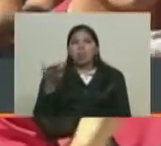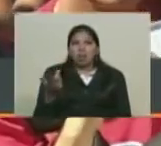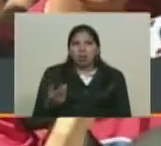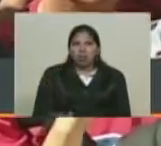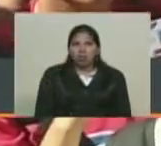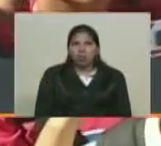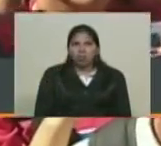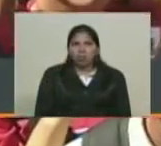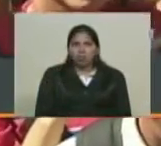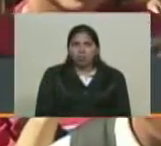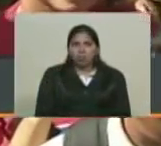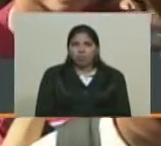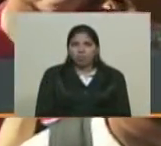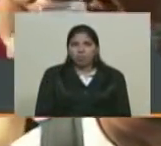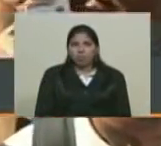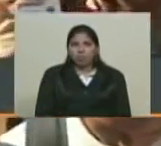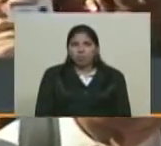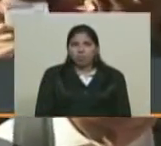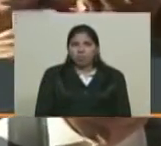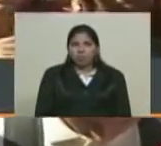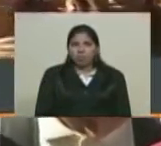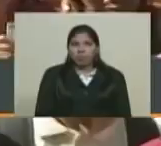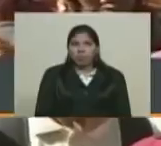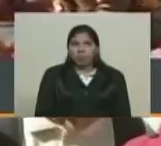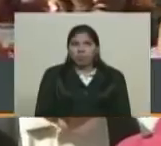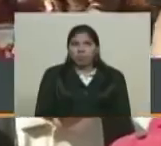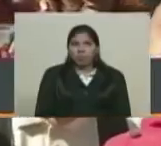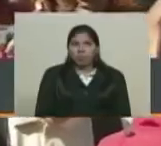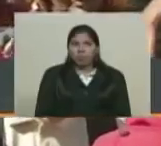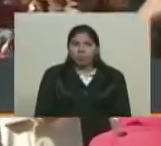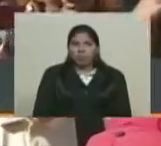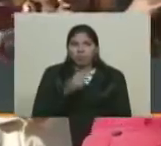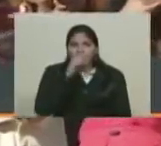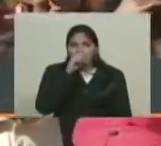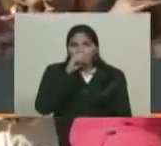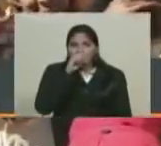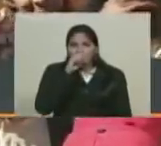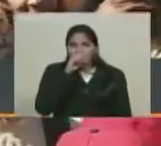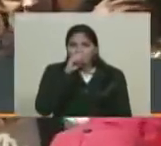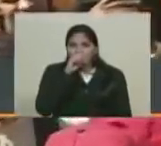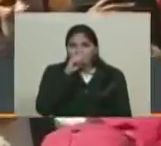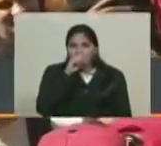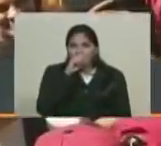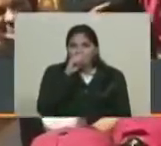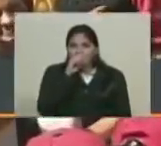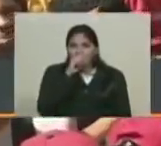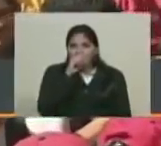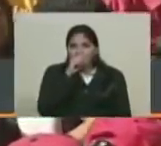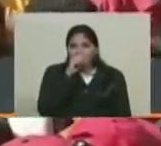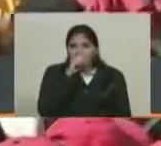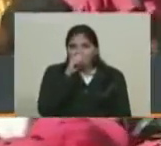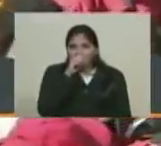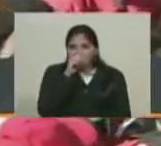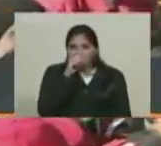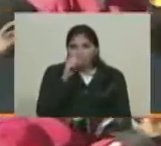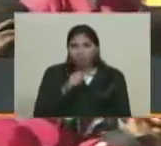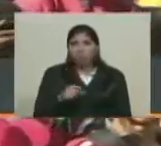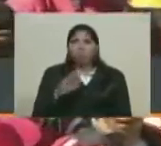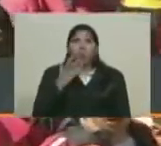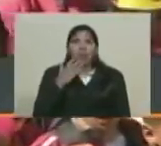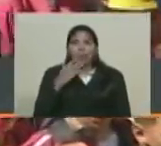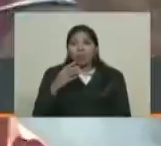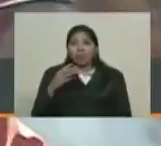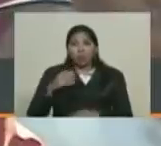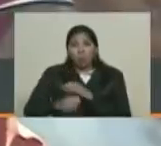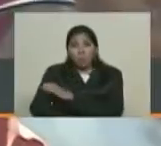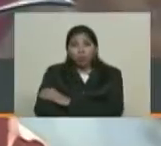va por el farallón, por el desfiladero, por el barranco, de la abstención, ¿qué